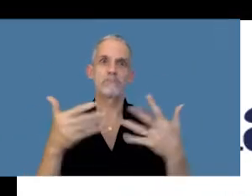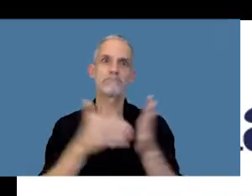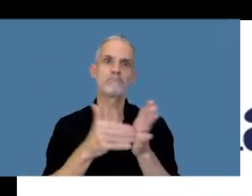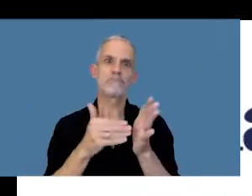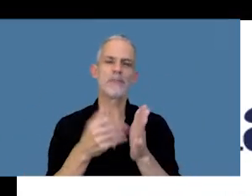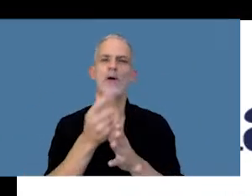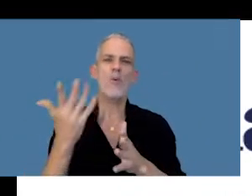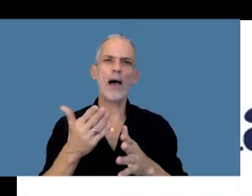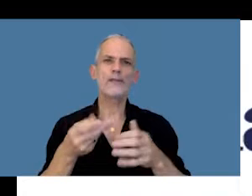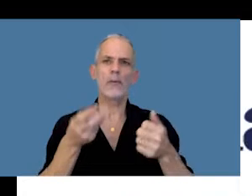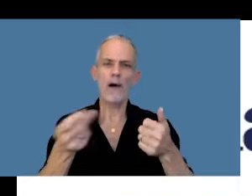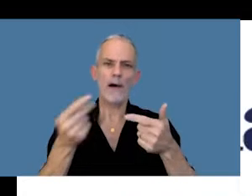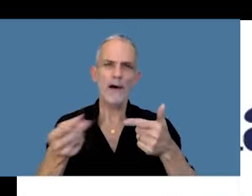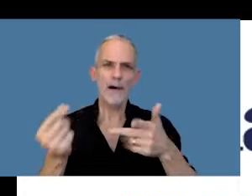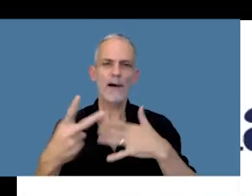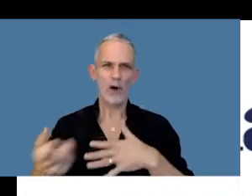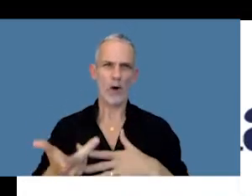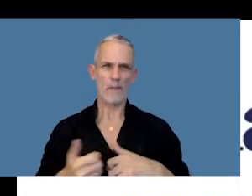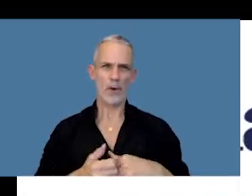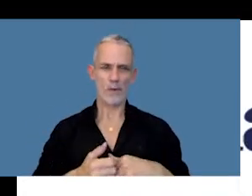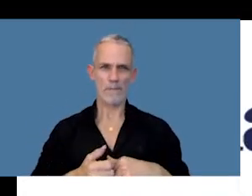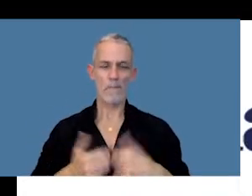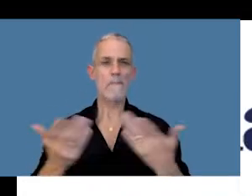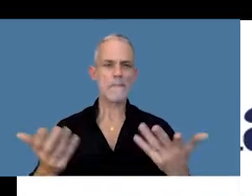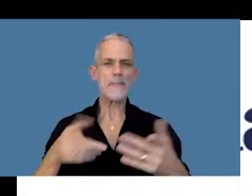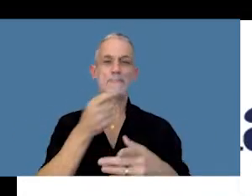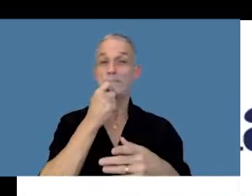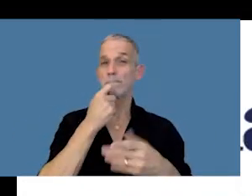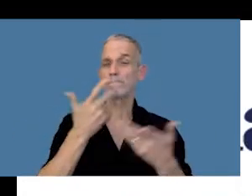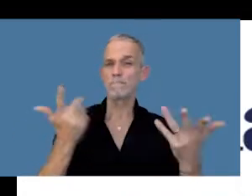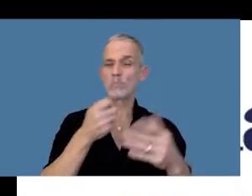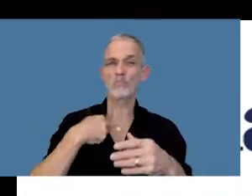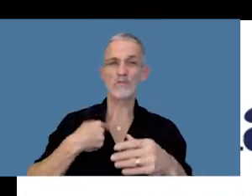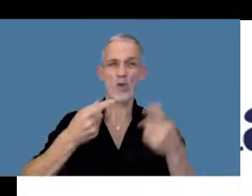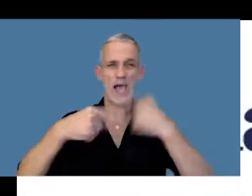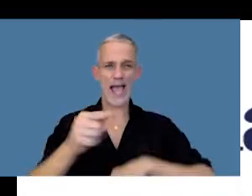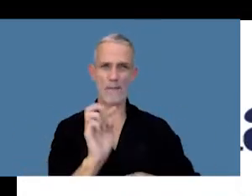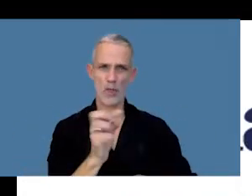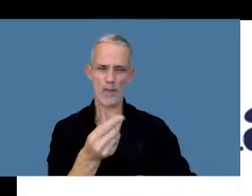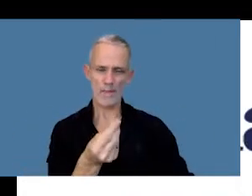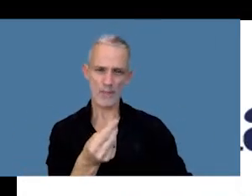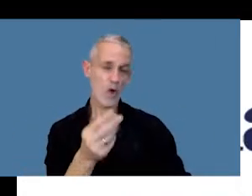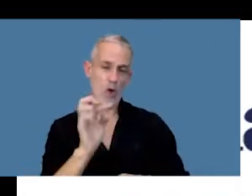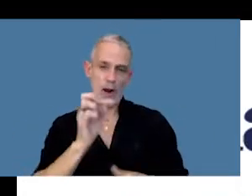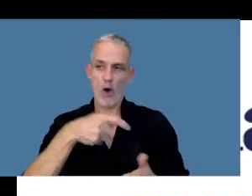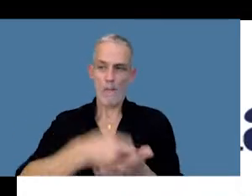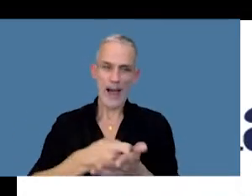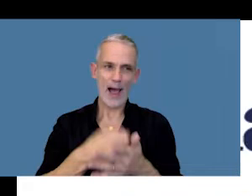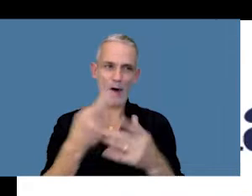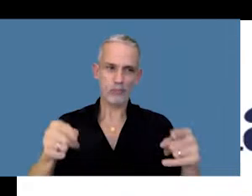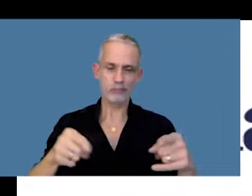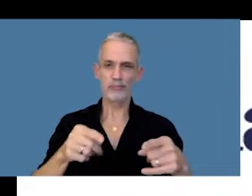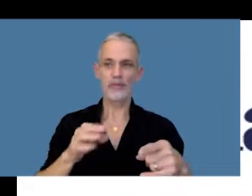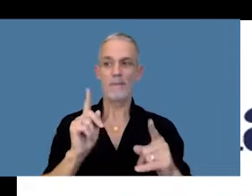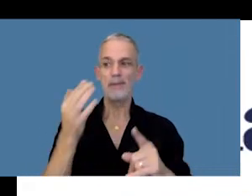de operaciones. Ahora, ¿qué pasa si yo tengo cambio de divisas, ¿sí? O pago, como les